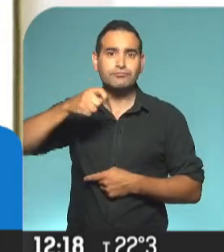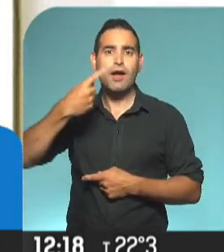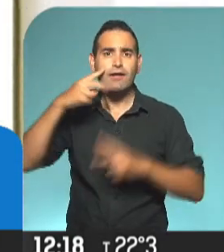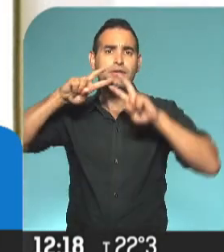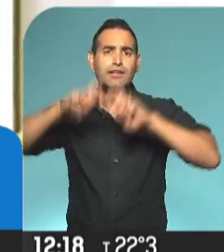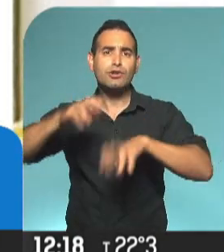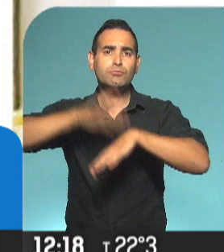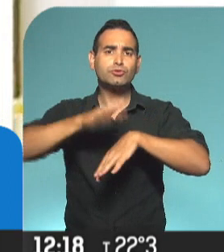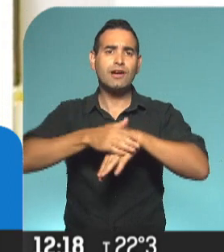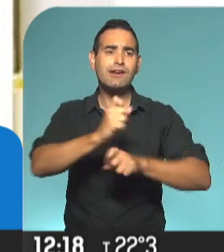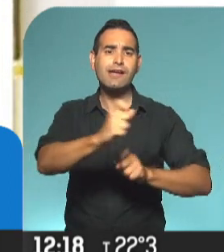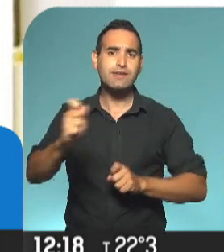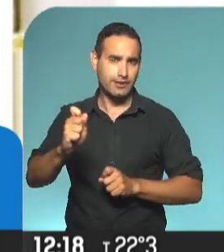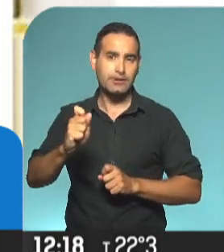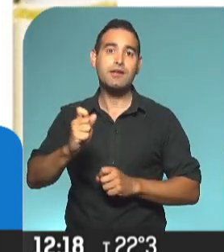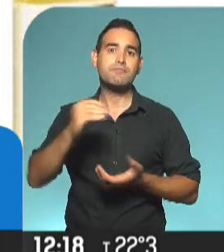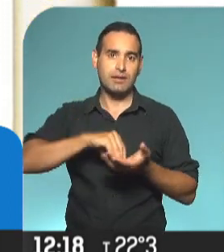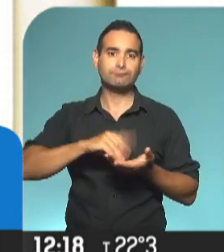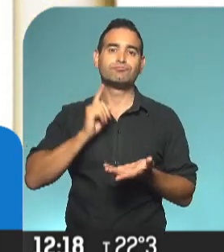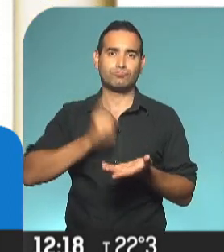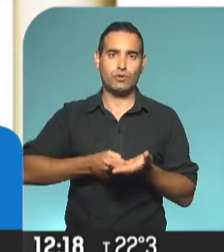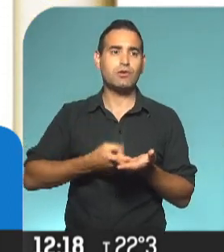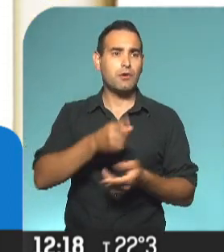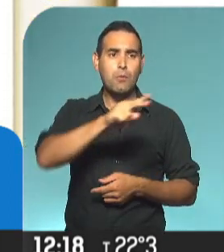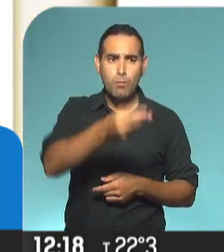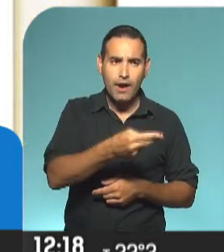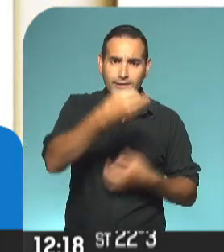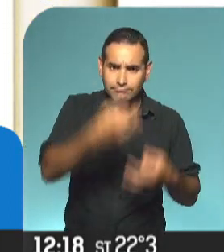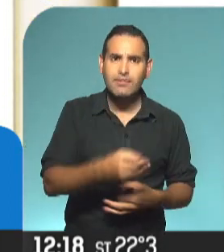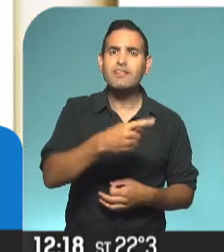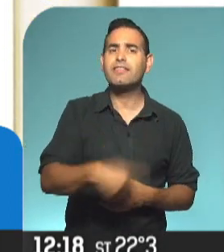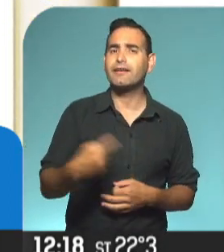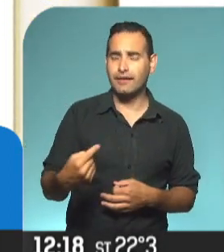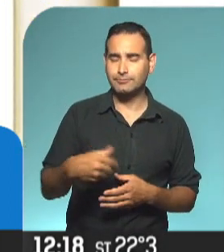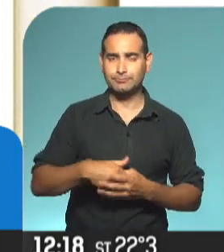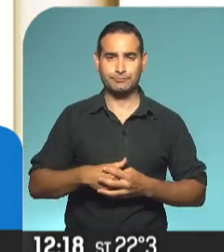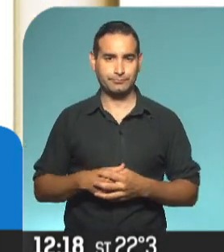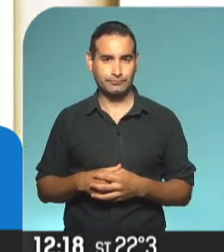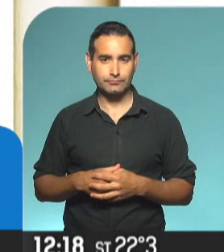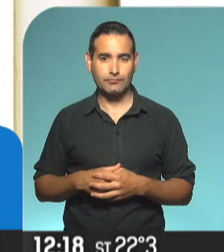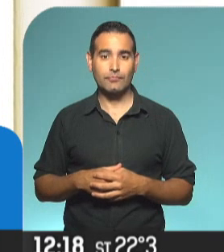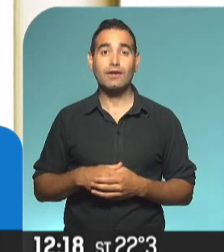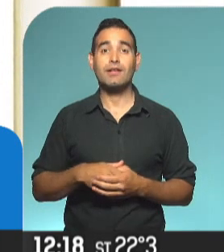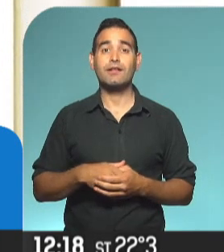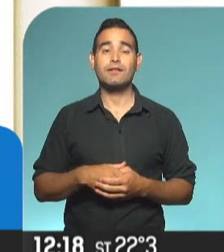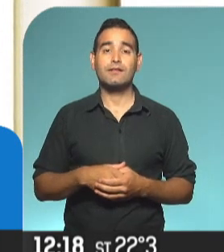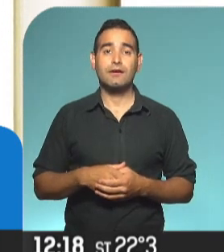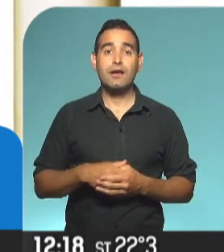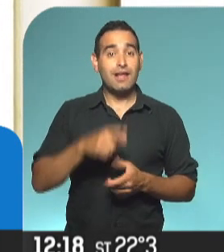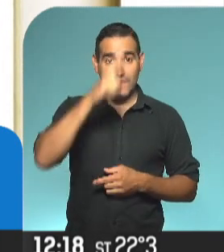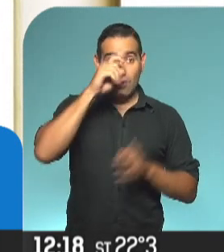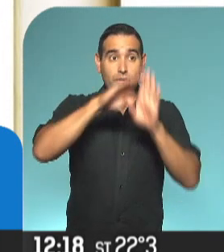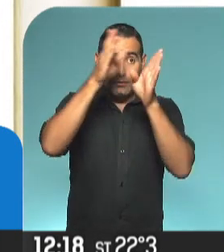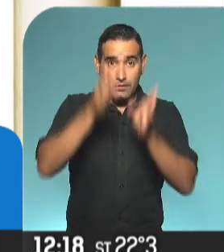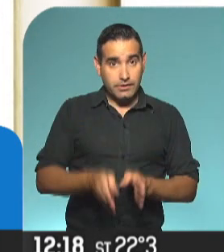responsabilidades del caso y determine fehacientemente las causales de fallecimiento del señor García Rúa. Aún existiendo esa manda, el sanatorio